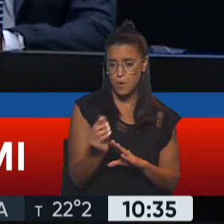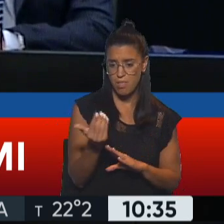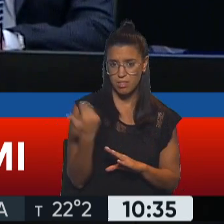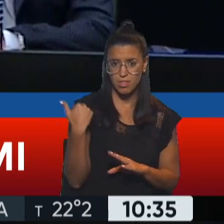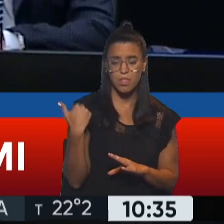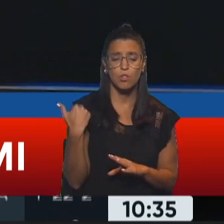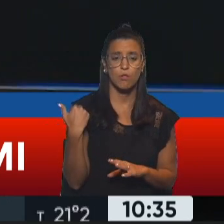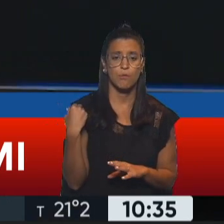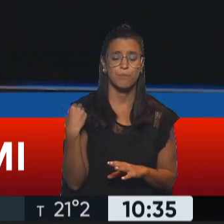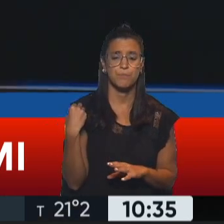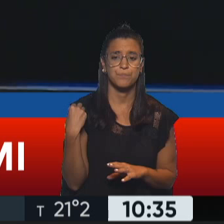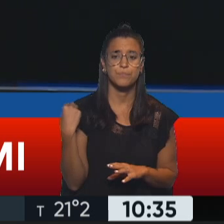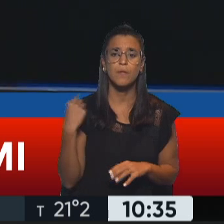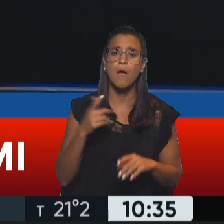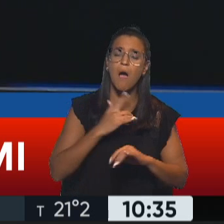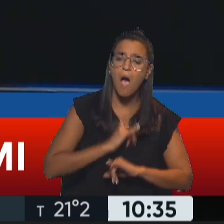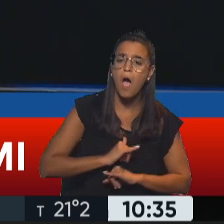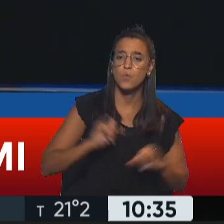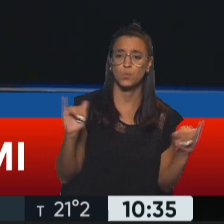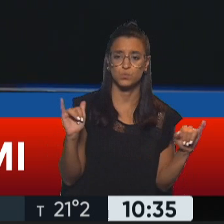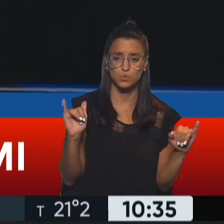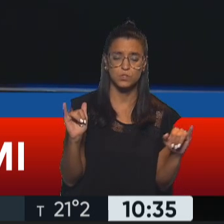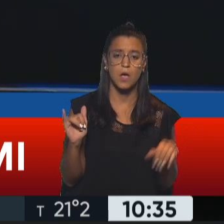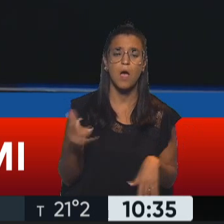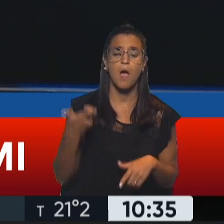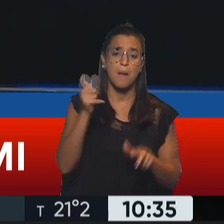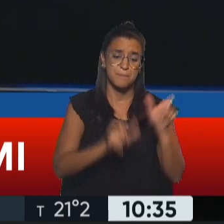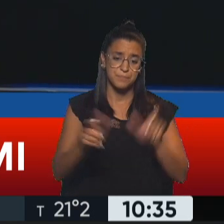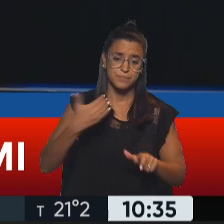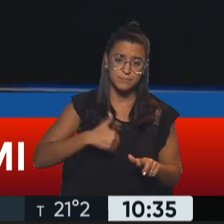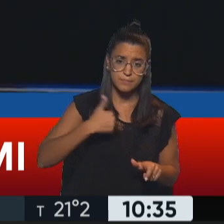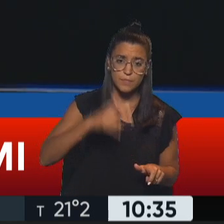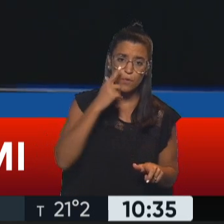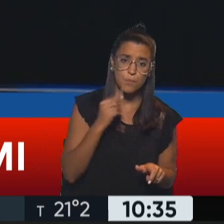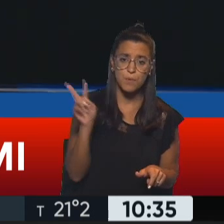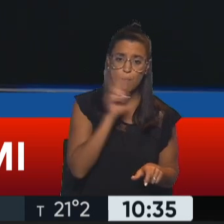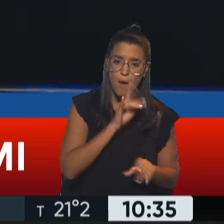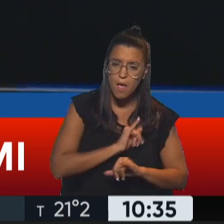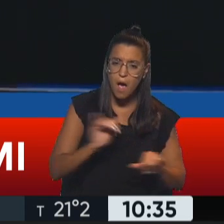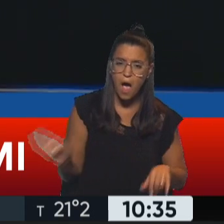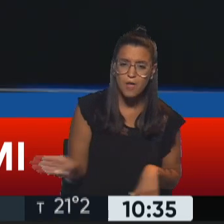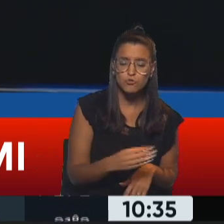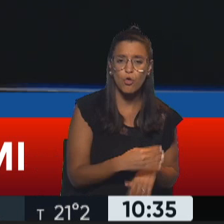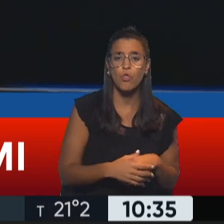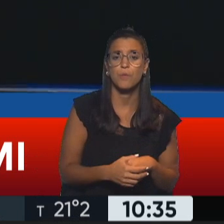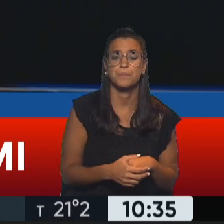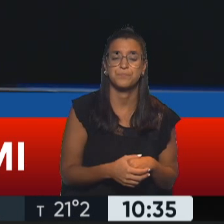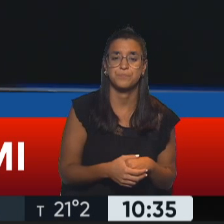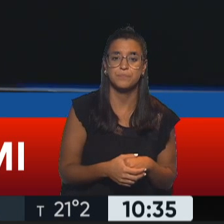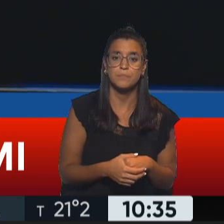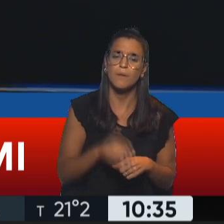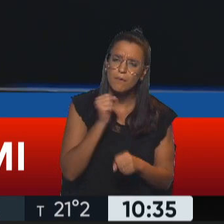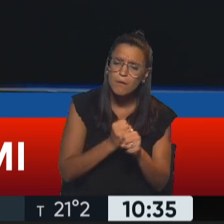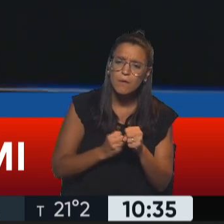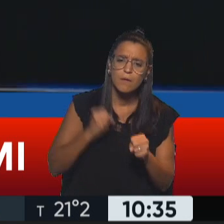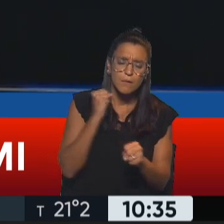minutos, en el cual le anunciaba a todos los argentinos, a todas las argentinas, que después de mucho